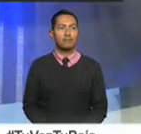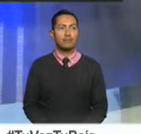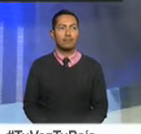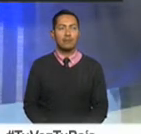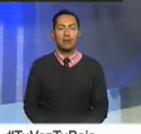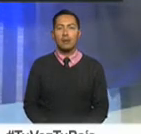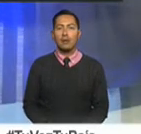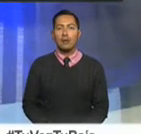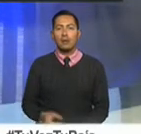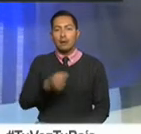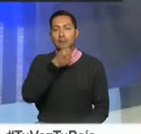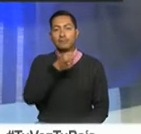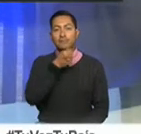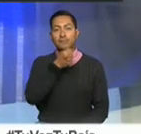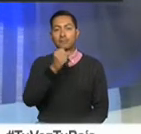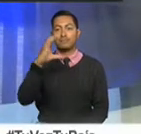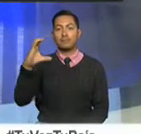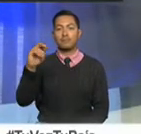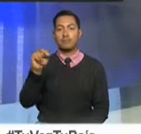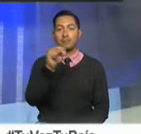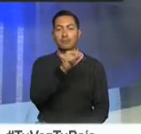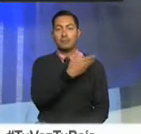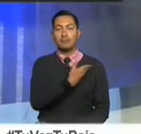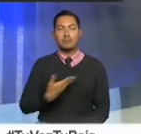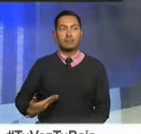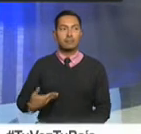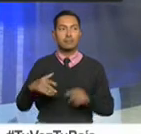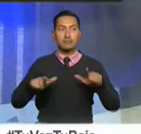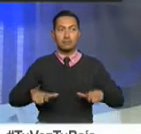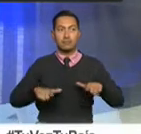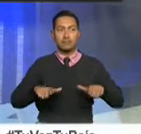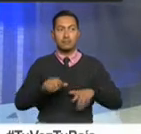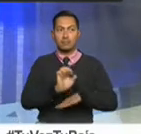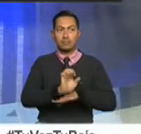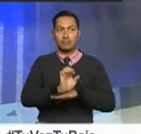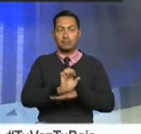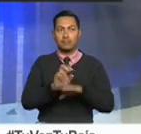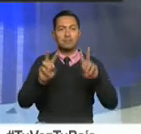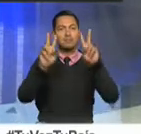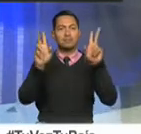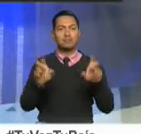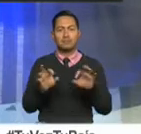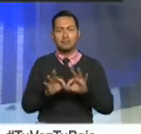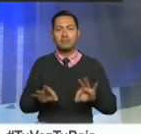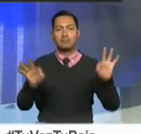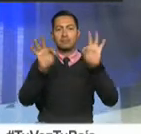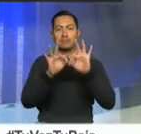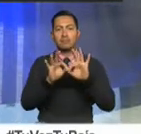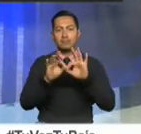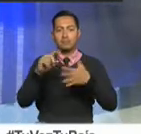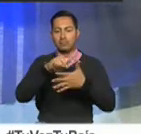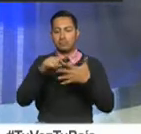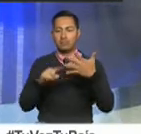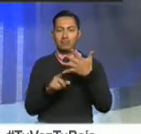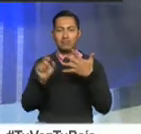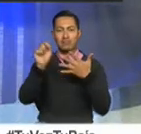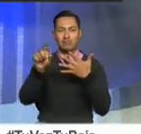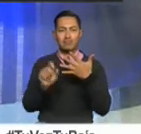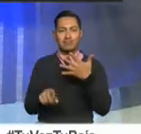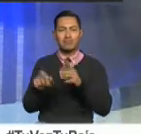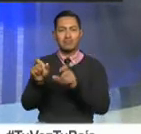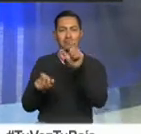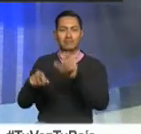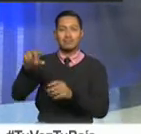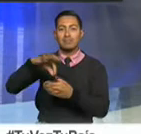En entrevista con CNN, el presidente de la República, Lenín Moreno, se refirió a los temas principales de la consulta popular. Mencionó entre